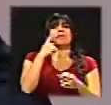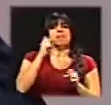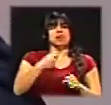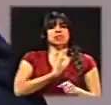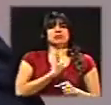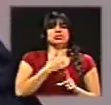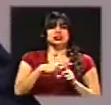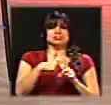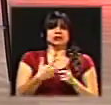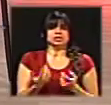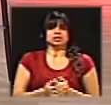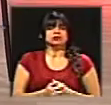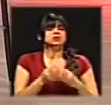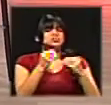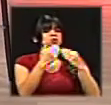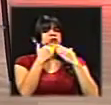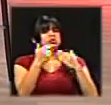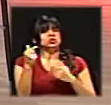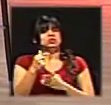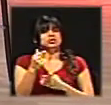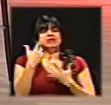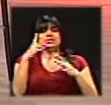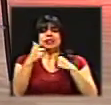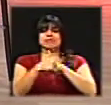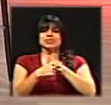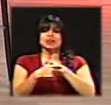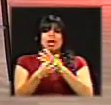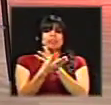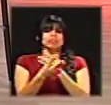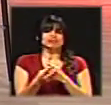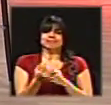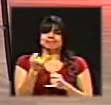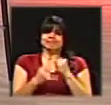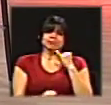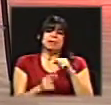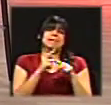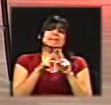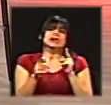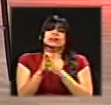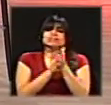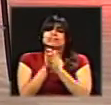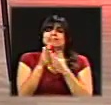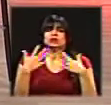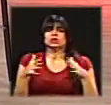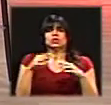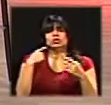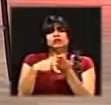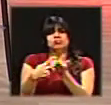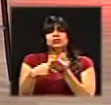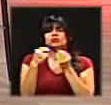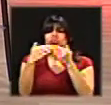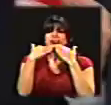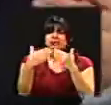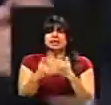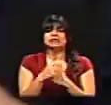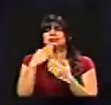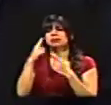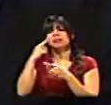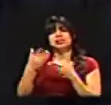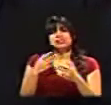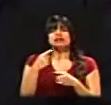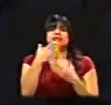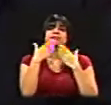efectivos electoralmente. Le agradezco muchísimo, Gustavo. Se nos fue el tiempo, pero ha sido muy provechosa la conversación. Muchísimas gracias, un placer. Y a ustedes